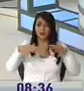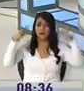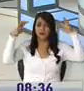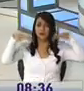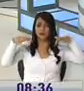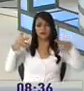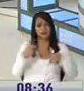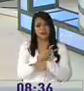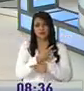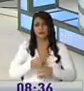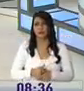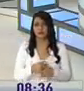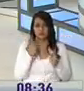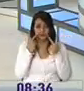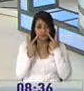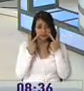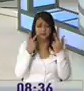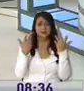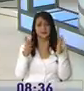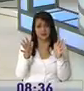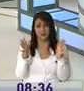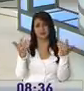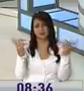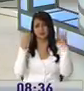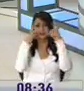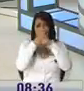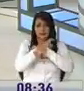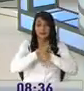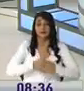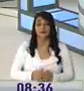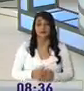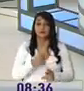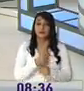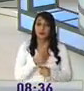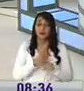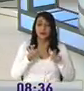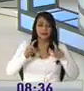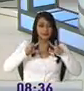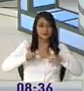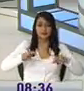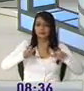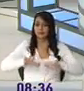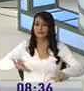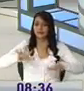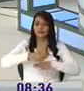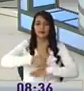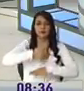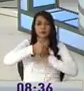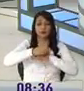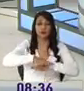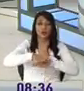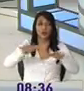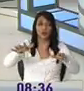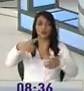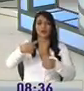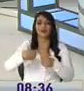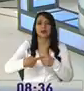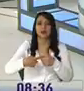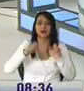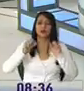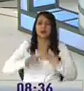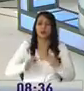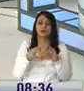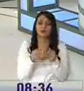complicadas hemos visto que ya se han complicado bastante Así que hay que hacer unas inspecciones por parte de las autoridades en todas las calles deito para que se bachen